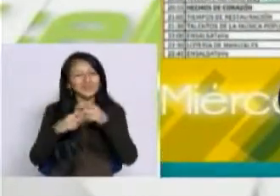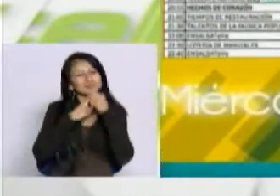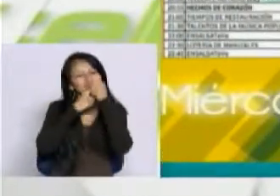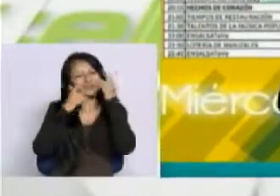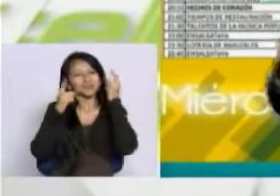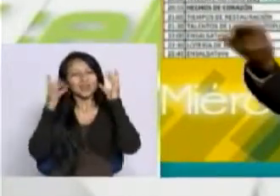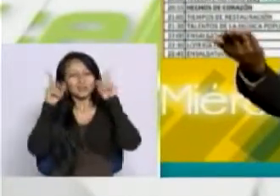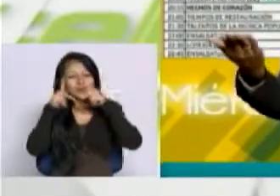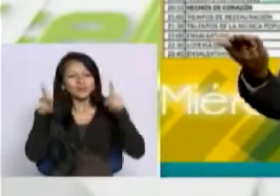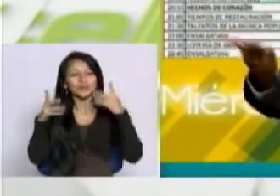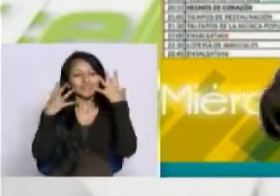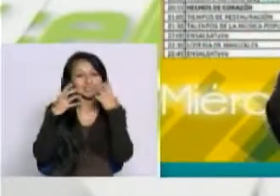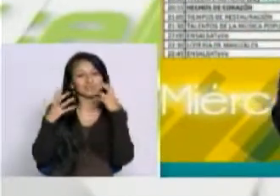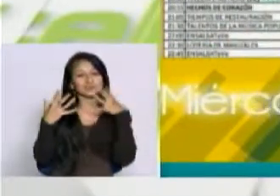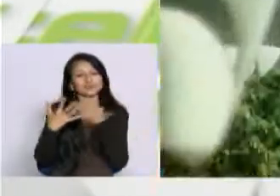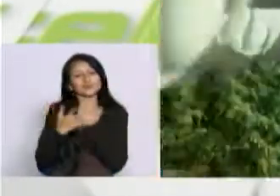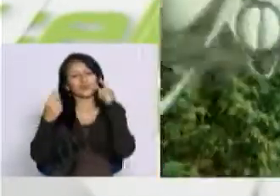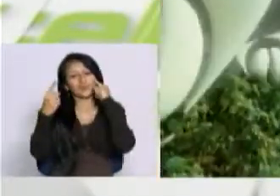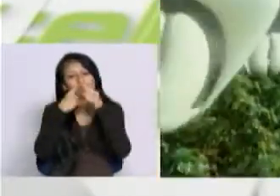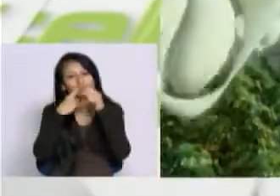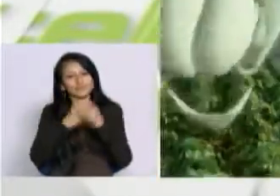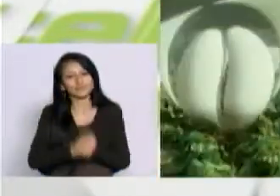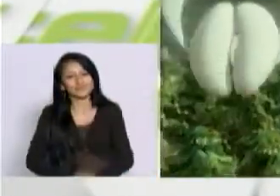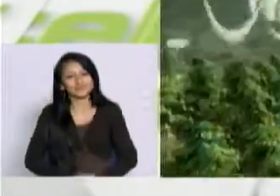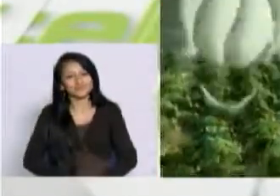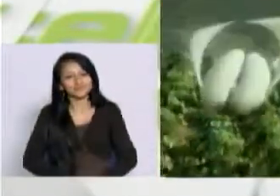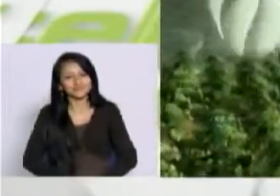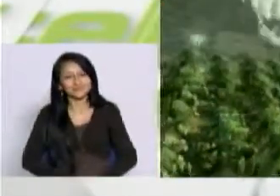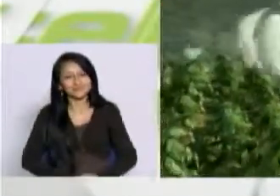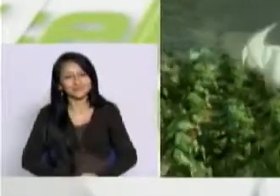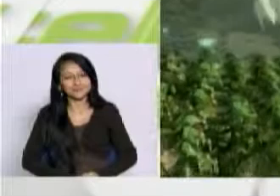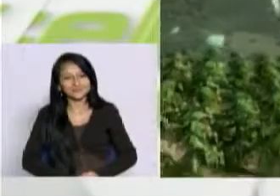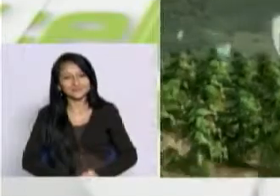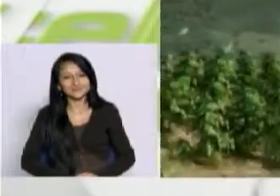especialmente para ustedes, nuestra razón de ser.